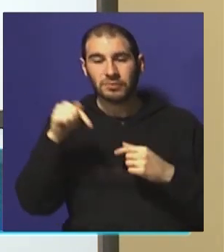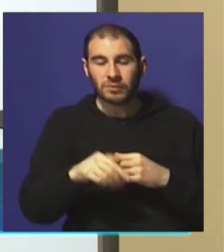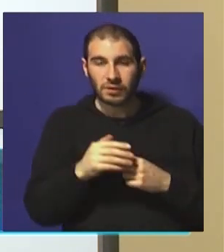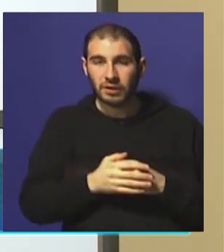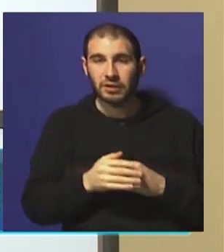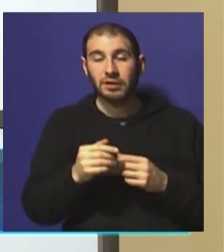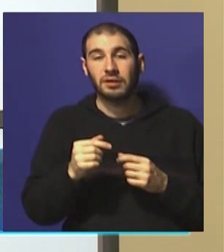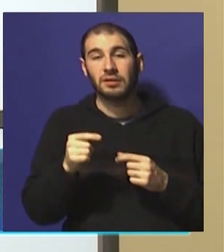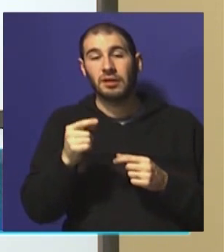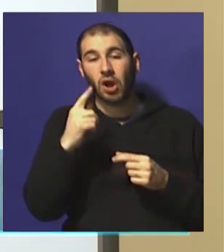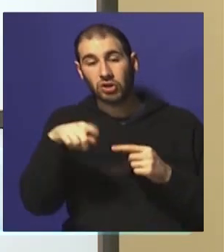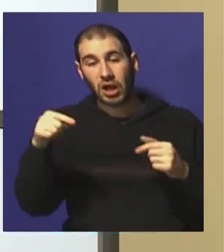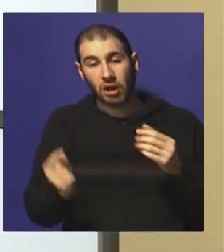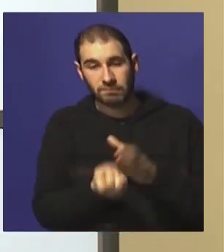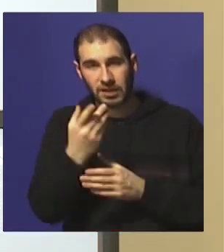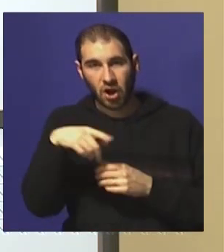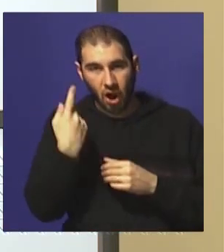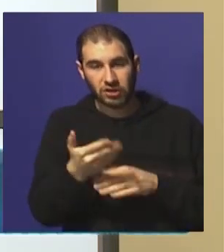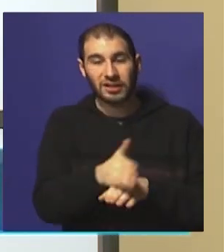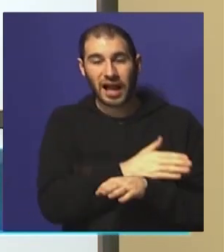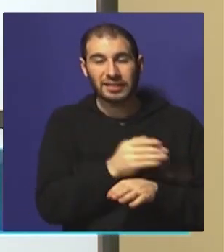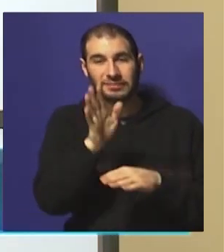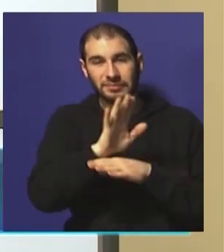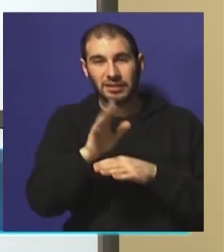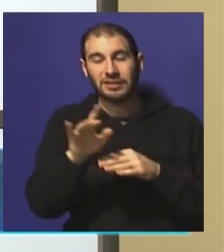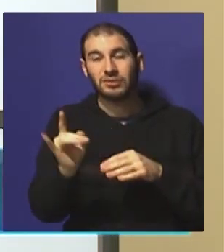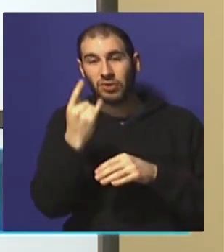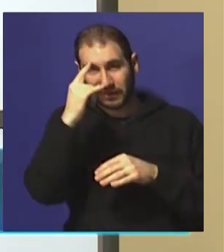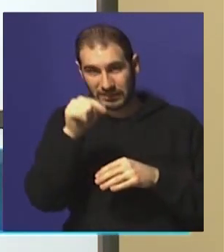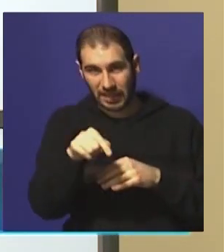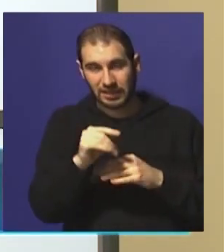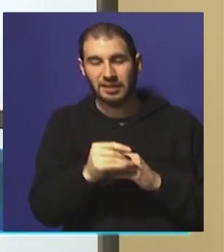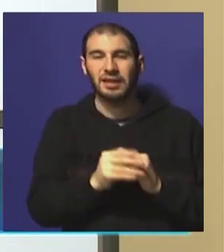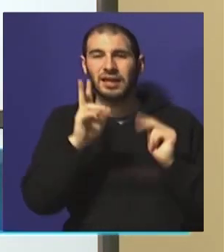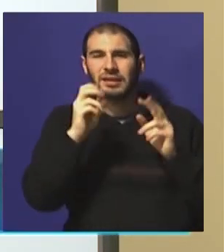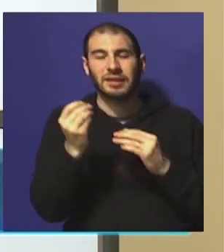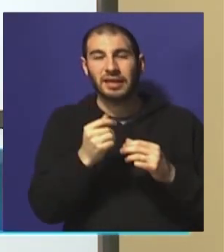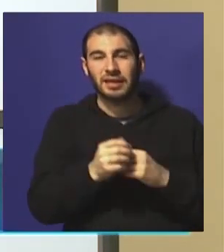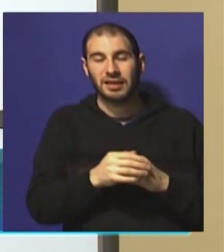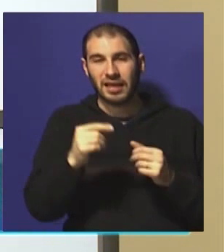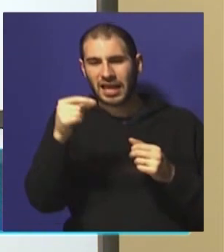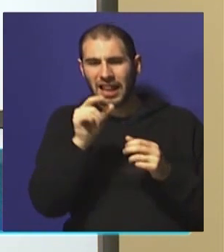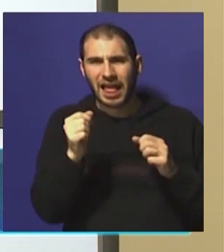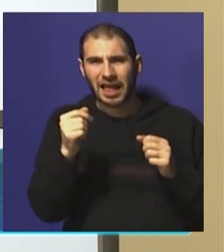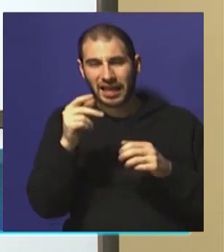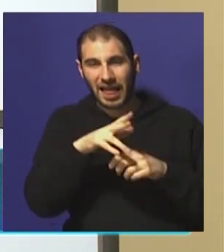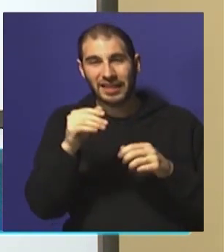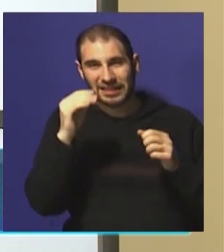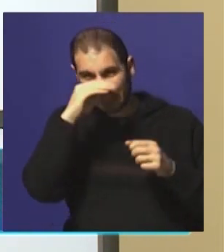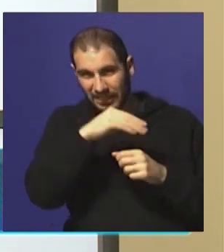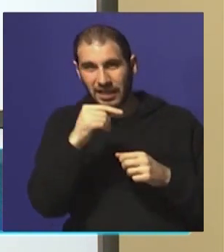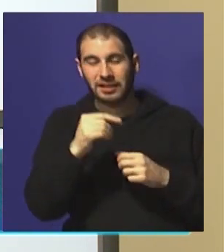meter con otros de los estrenos y nos vamos a adelantar a la cartelera del Cine Universidad. Estamos hablando de La helada negra, película de